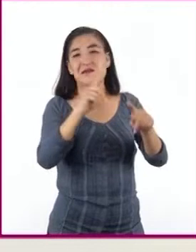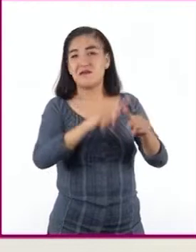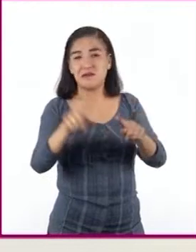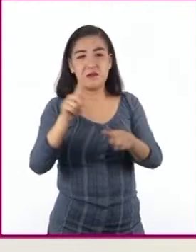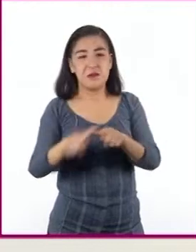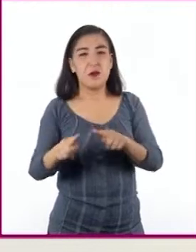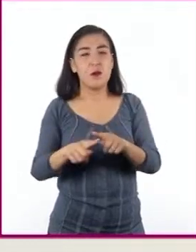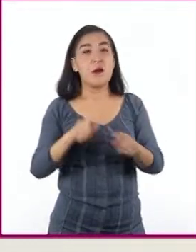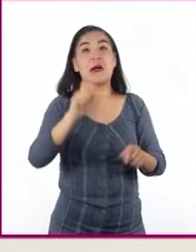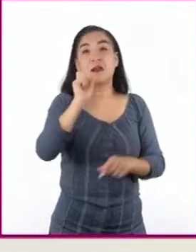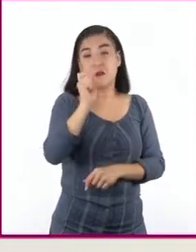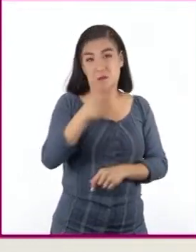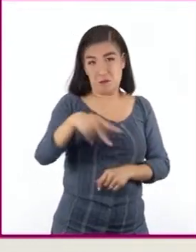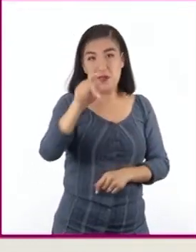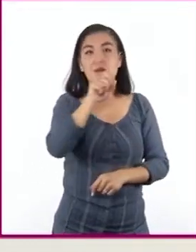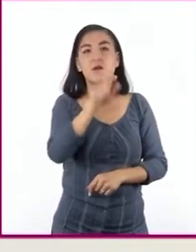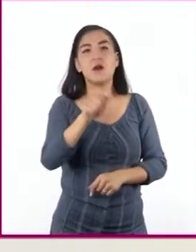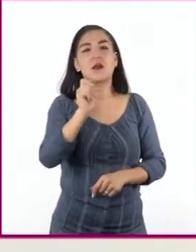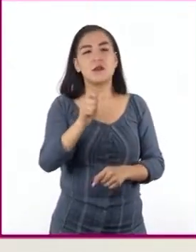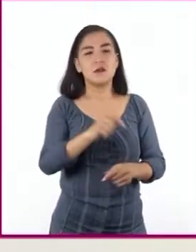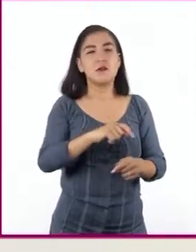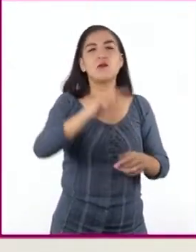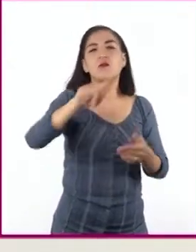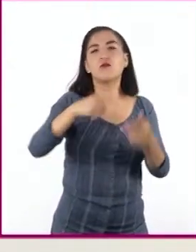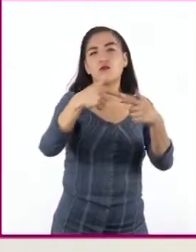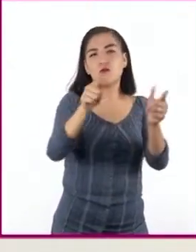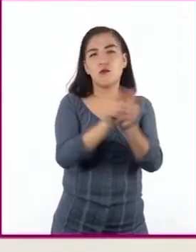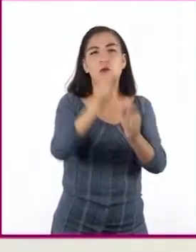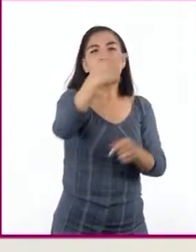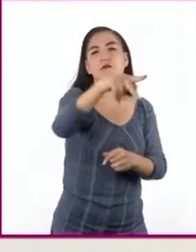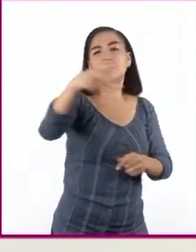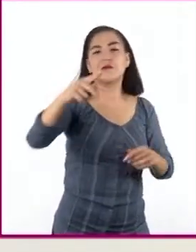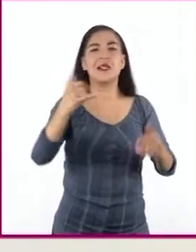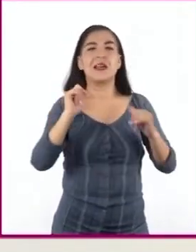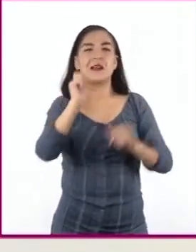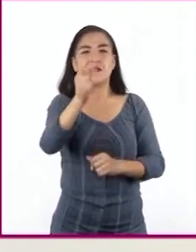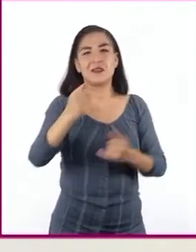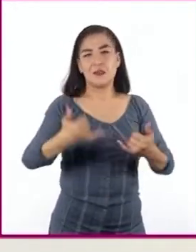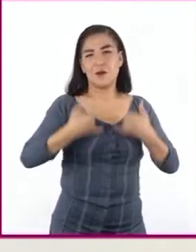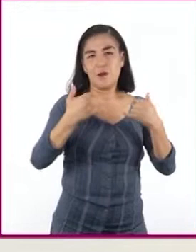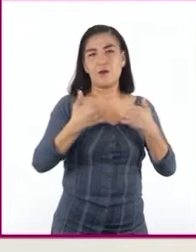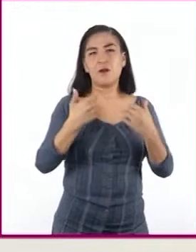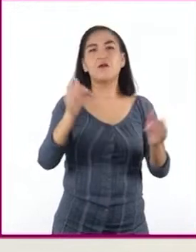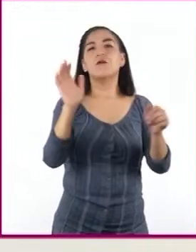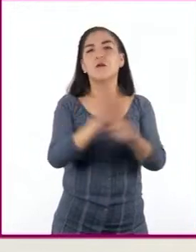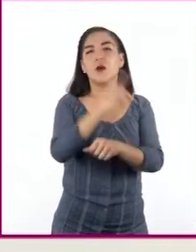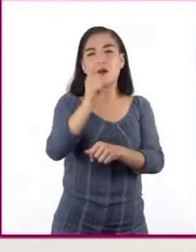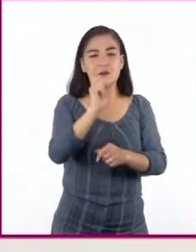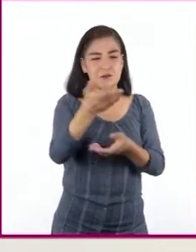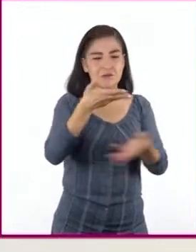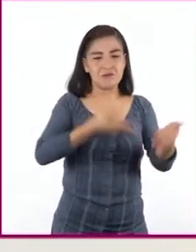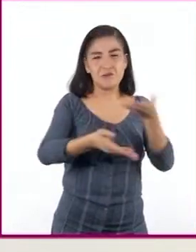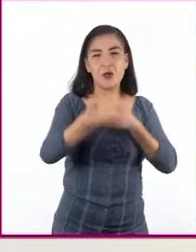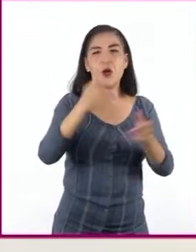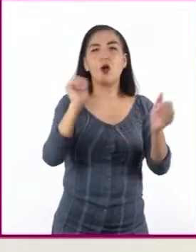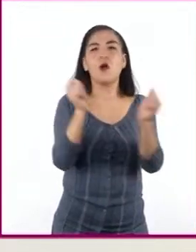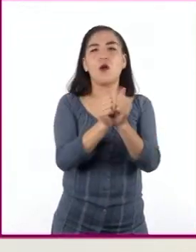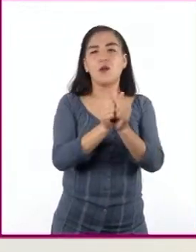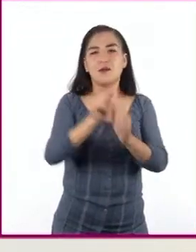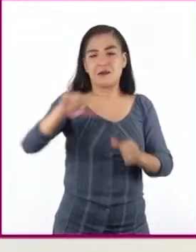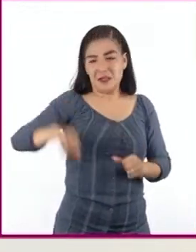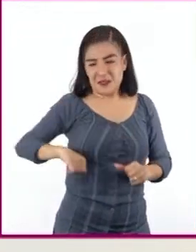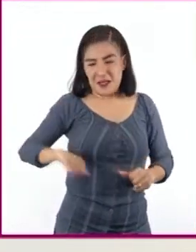está dirigida al grupo etario al que pertenecen, porque se relaciona con sus intereses, gustos